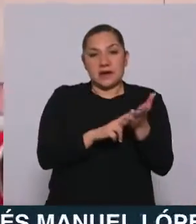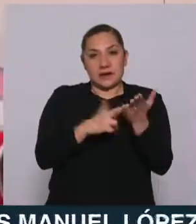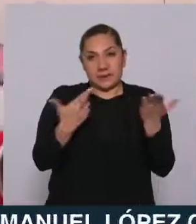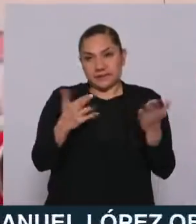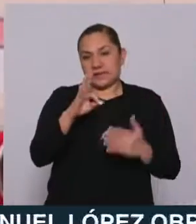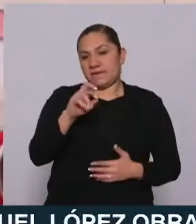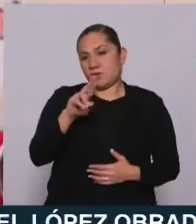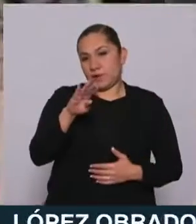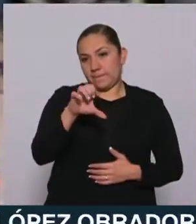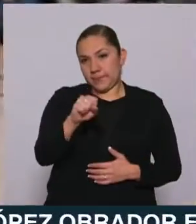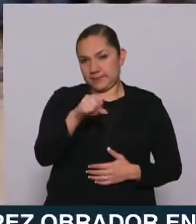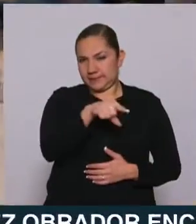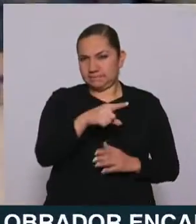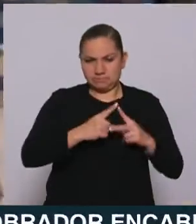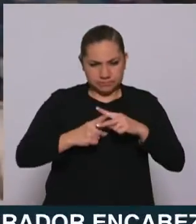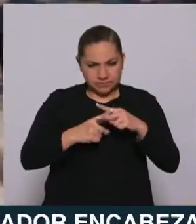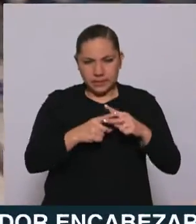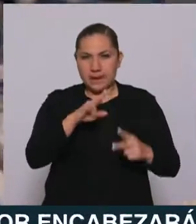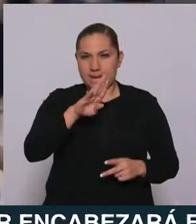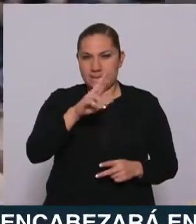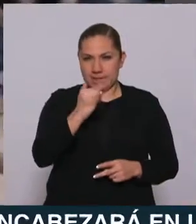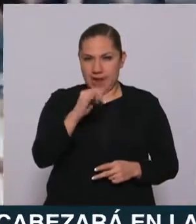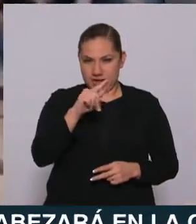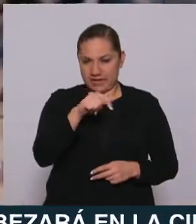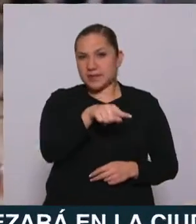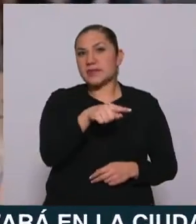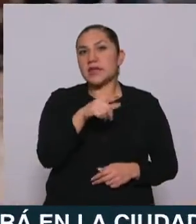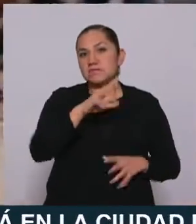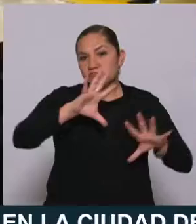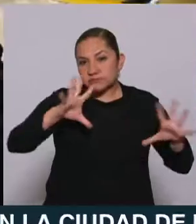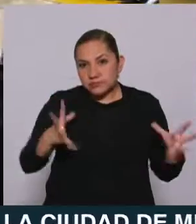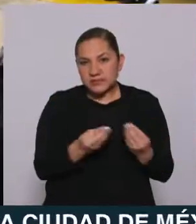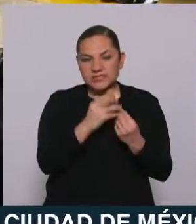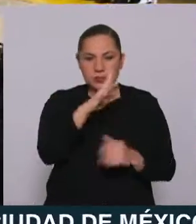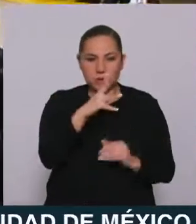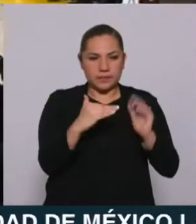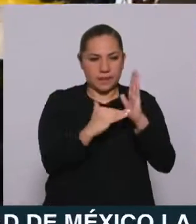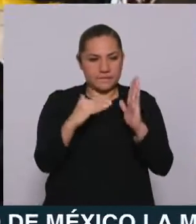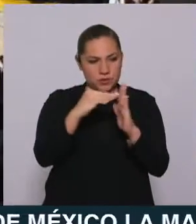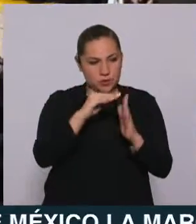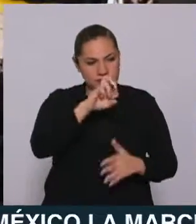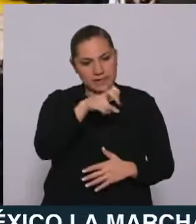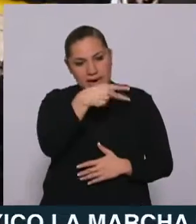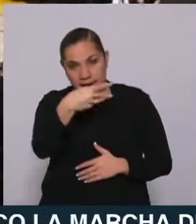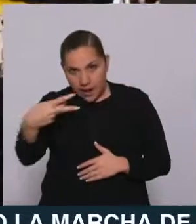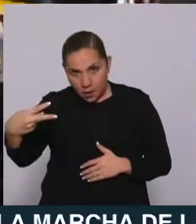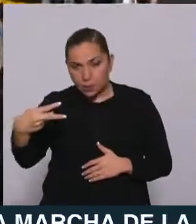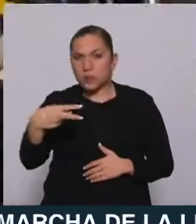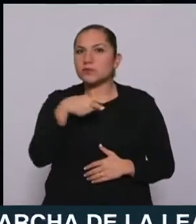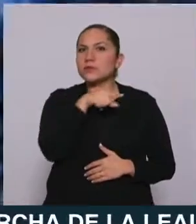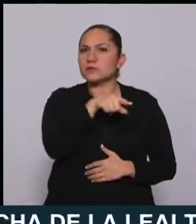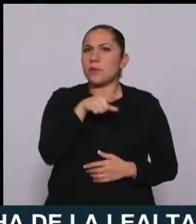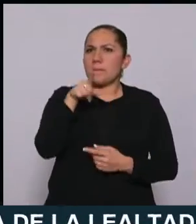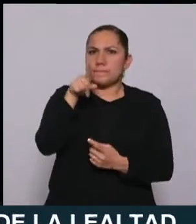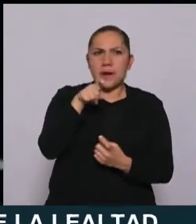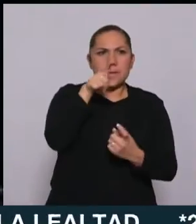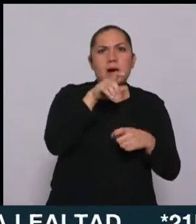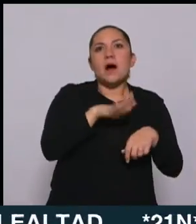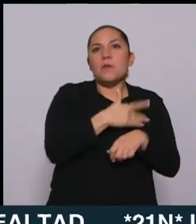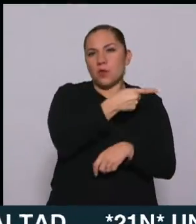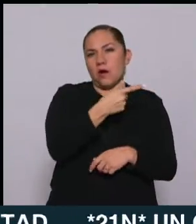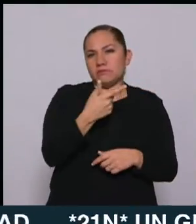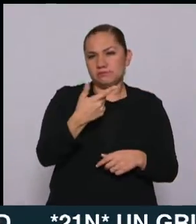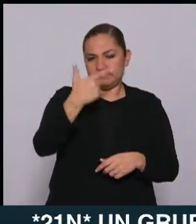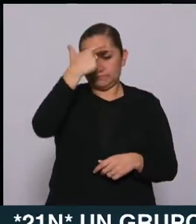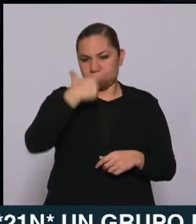la fortuna de Kobe Bryant asciende a 550 millones de euros aproximadamente, fruto de sus patrocinios con distintas